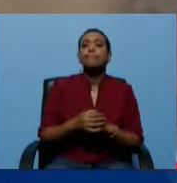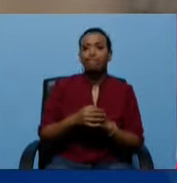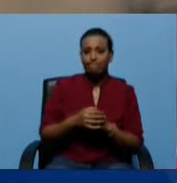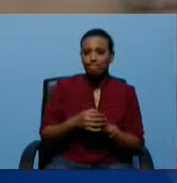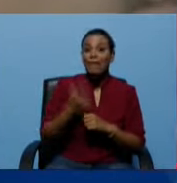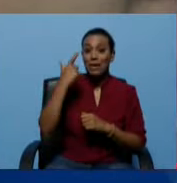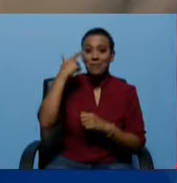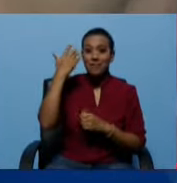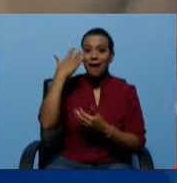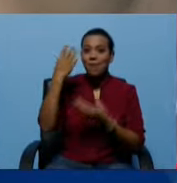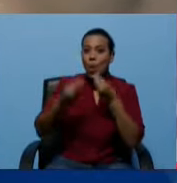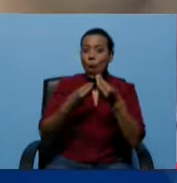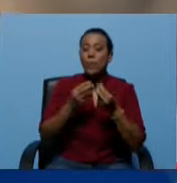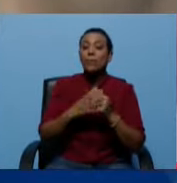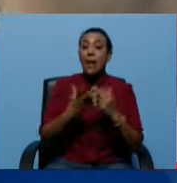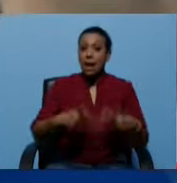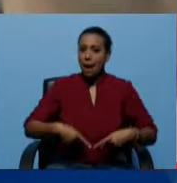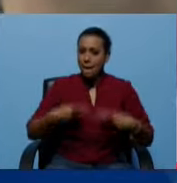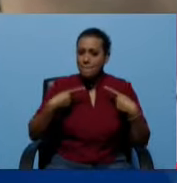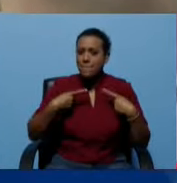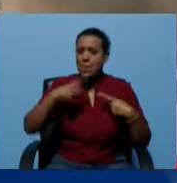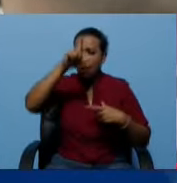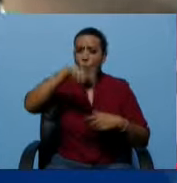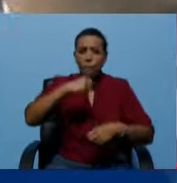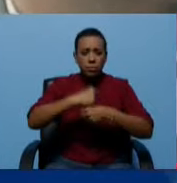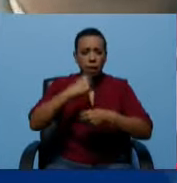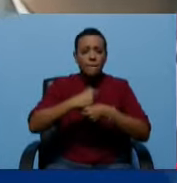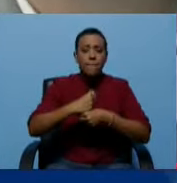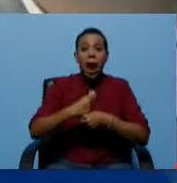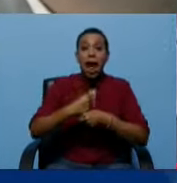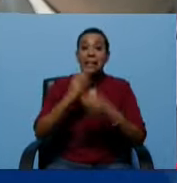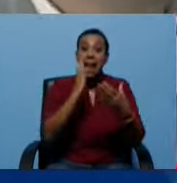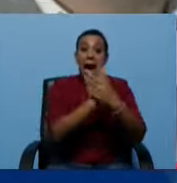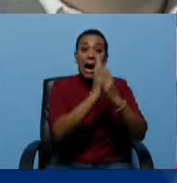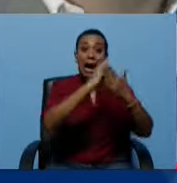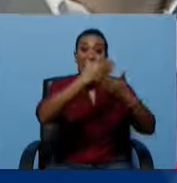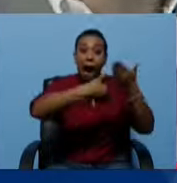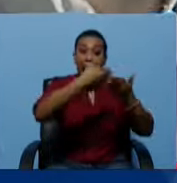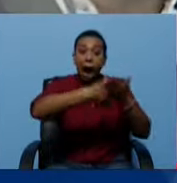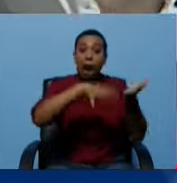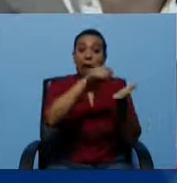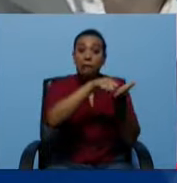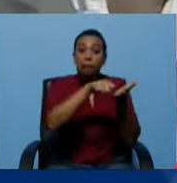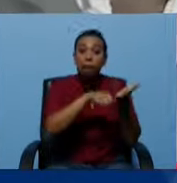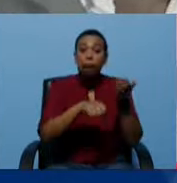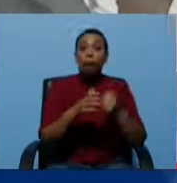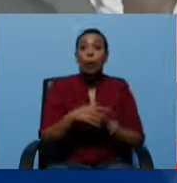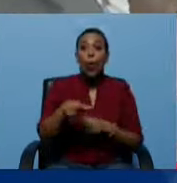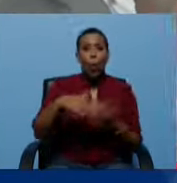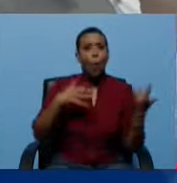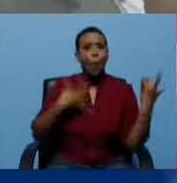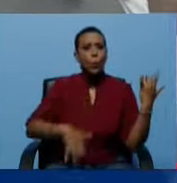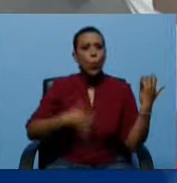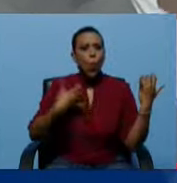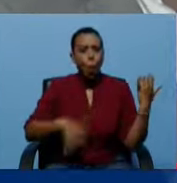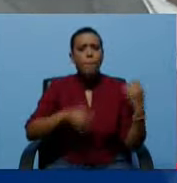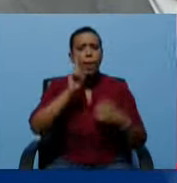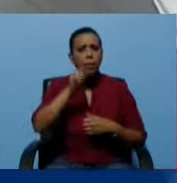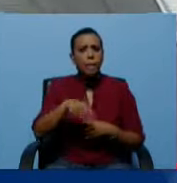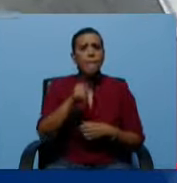su cosa. La vida y obra del doctor Humberto Fernández Morán, entre las cartas, entre sus documentos. Rockero, además, guitarrista de un grupo de